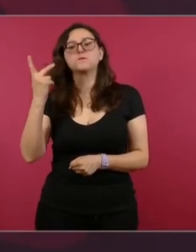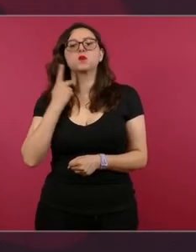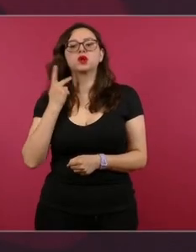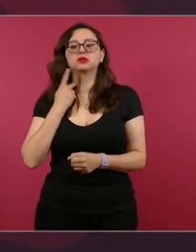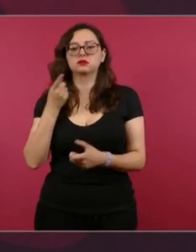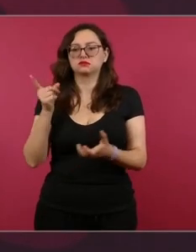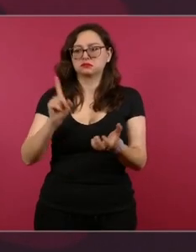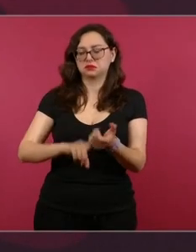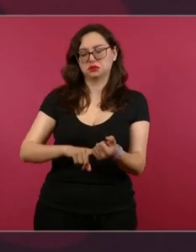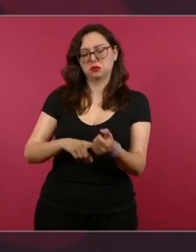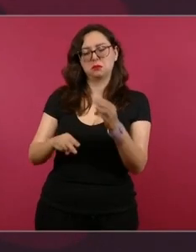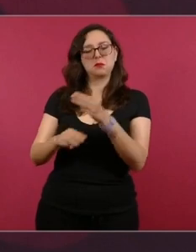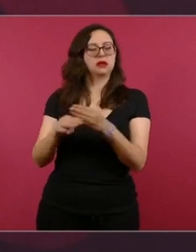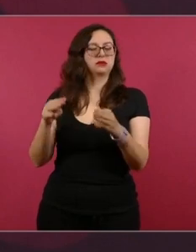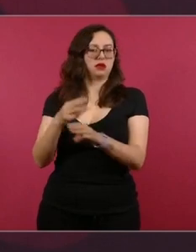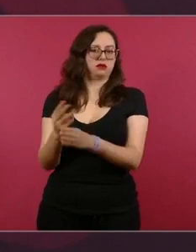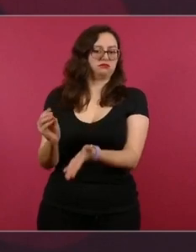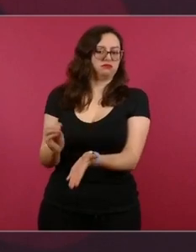aprende uno